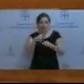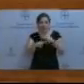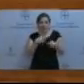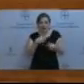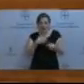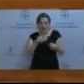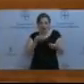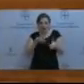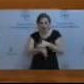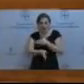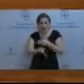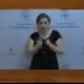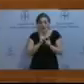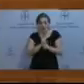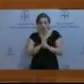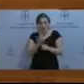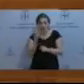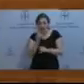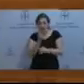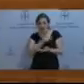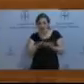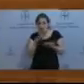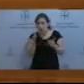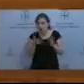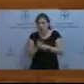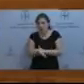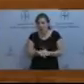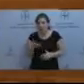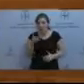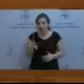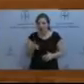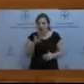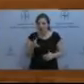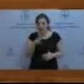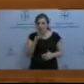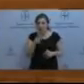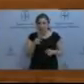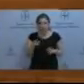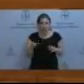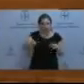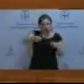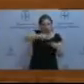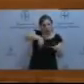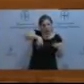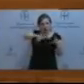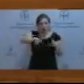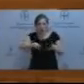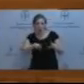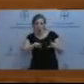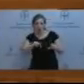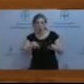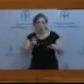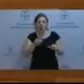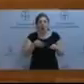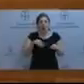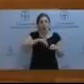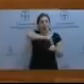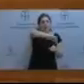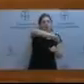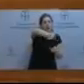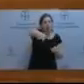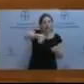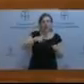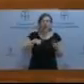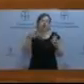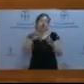transporte escolar gratuito, lo cual es un derecho, porque había una curva de más o una rotonda nueva que entonces ya incumplía esa normativa. A